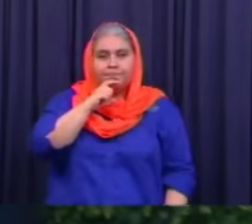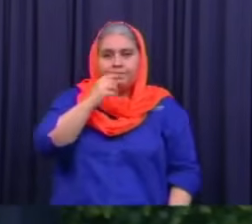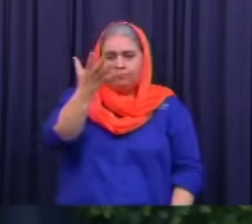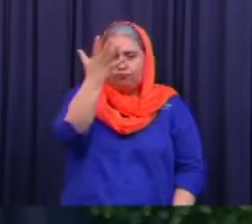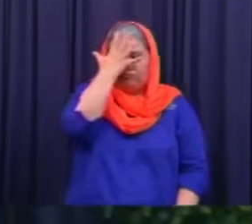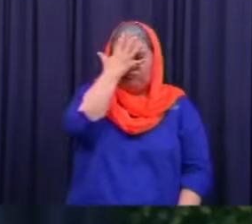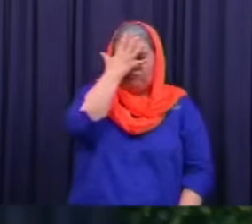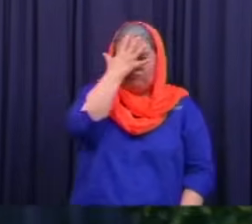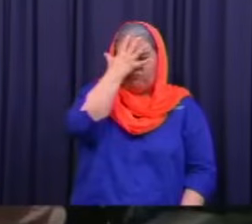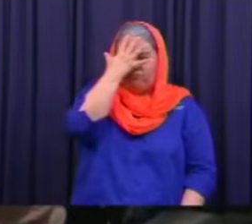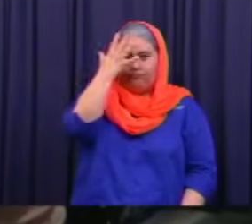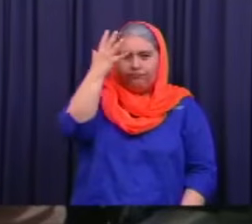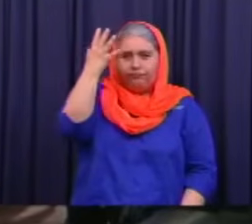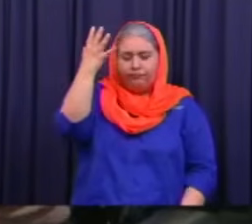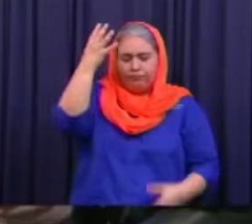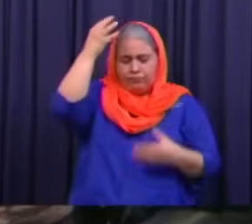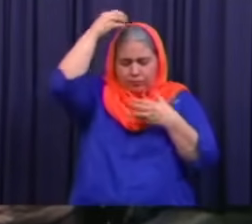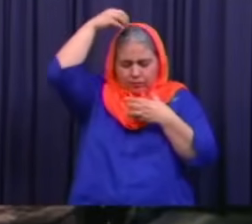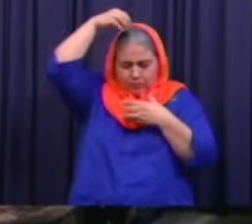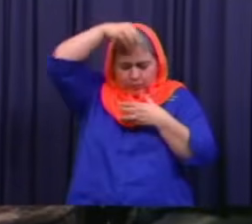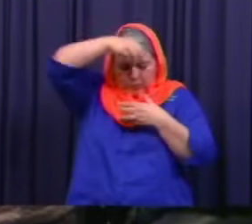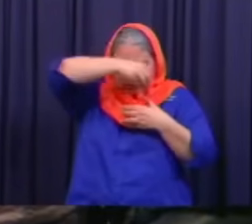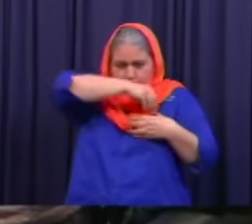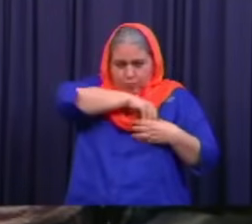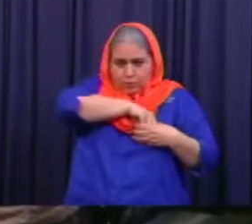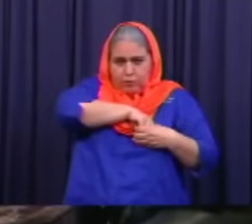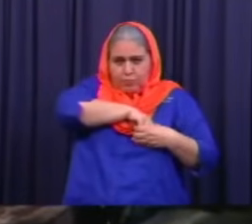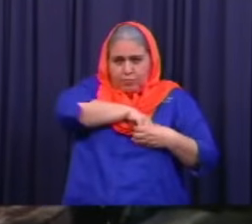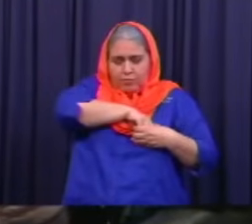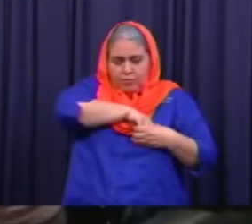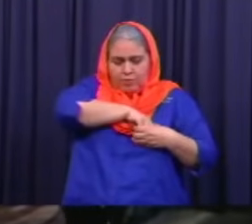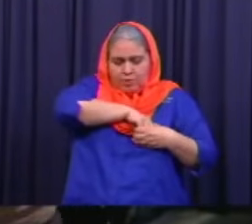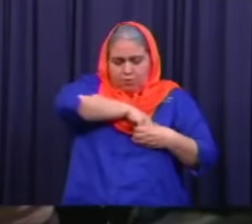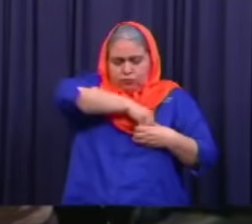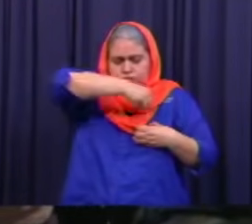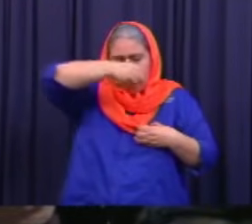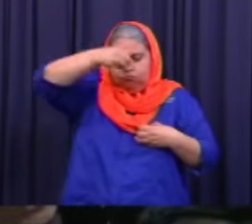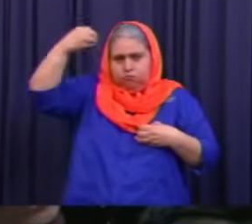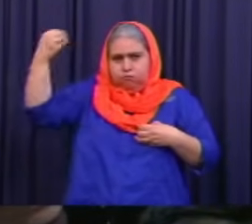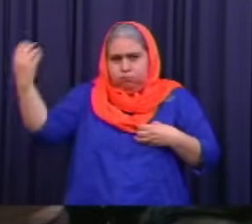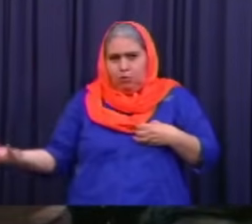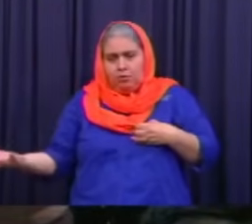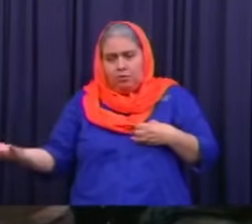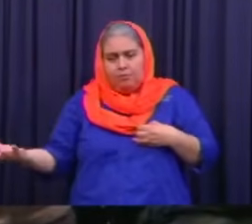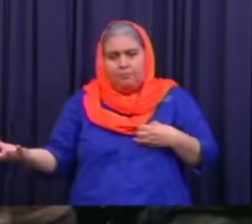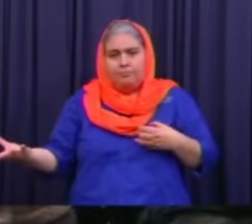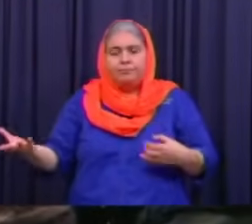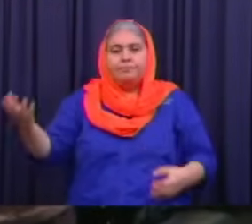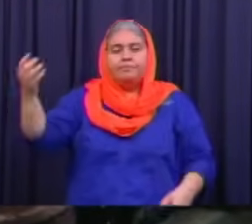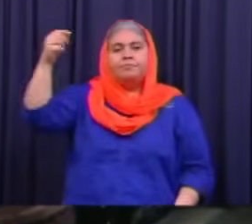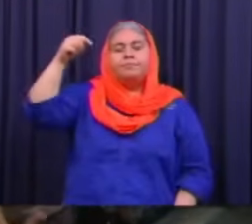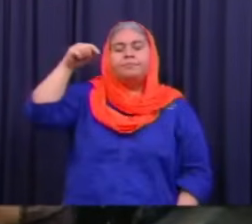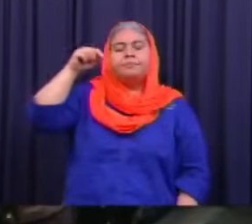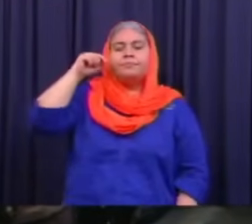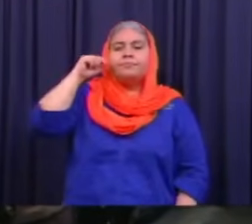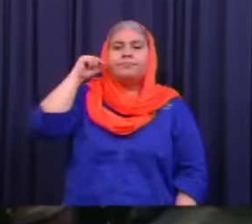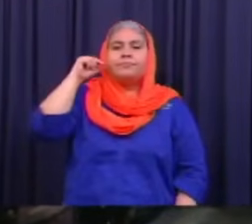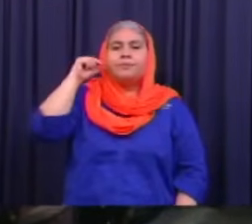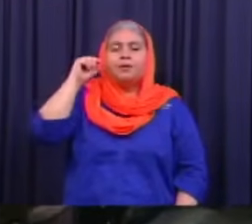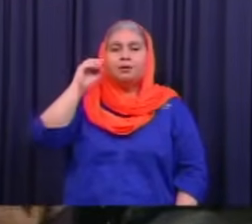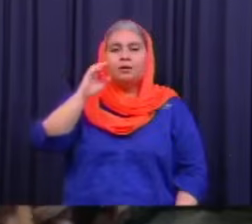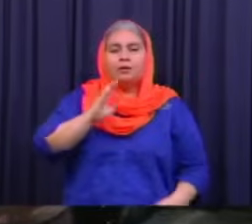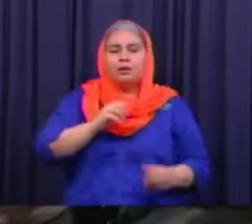mala que esté en nuestro corazón sea quitada arrancada desarraigada hoy la